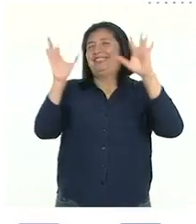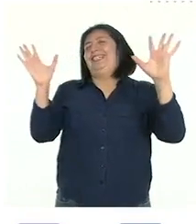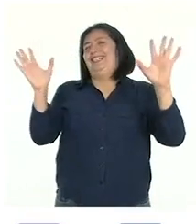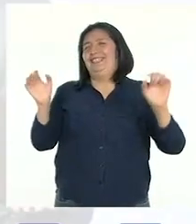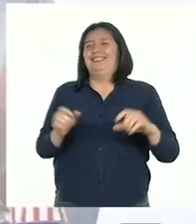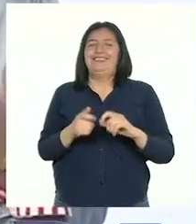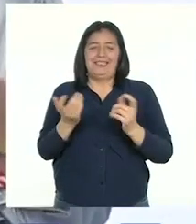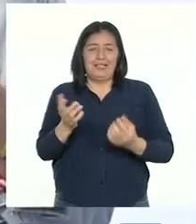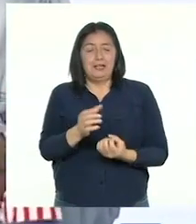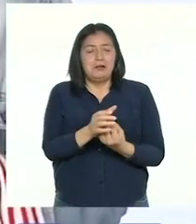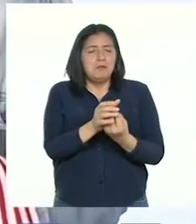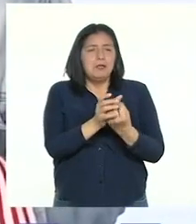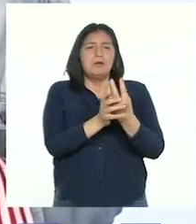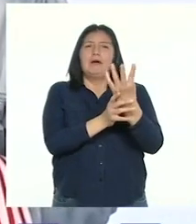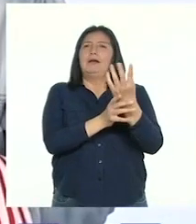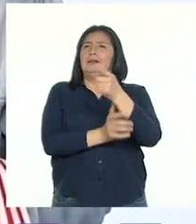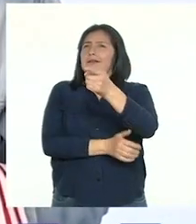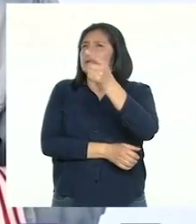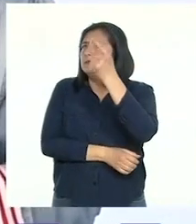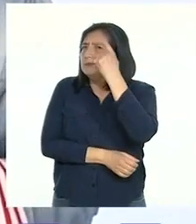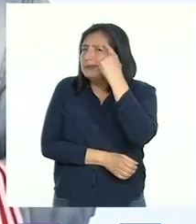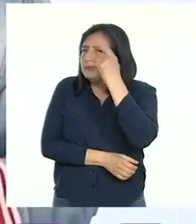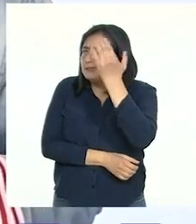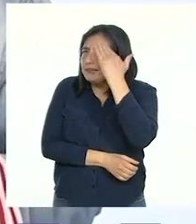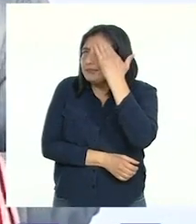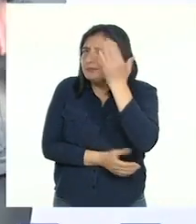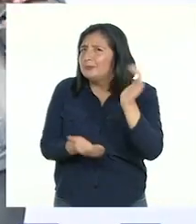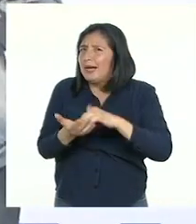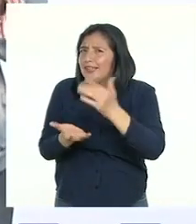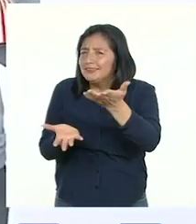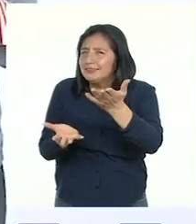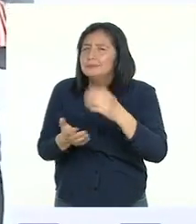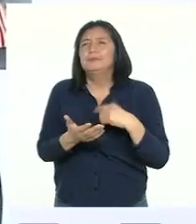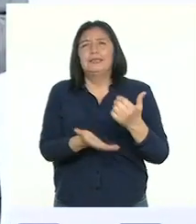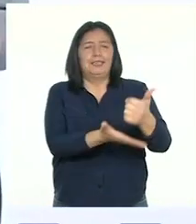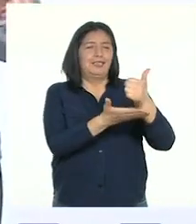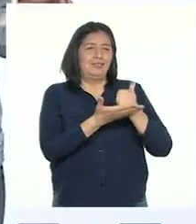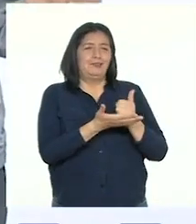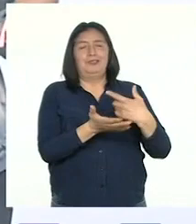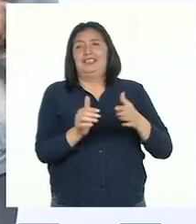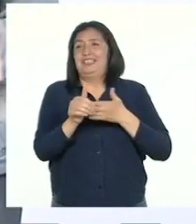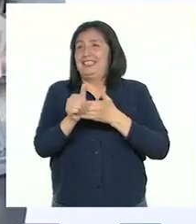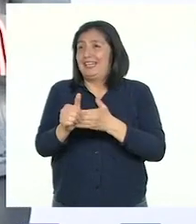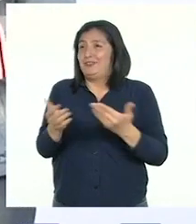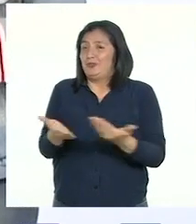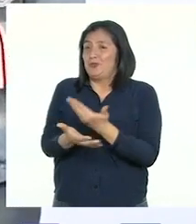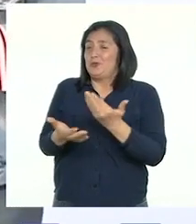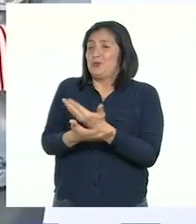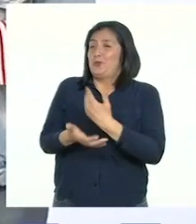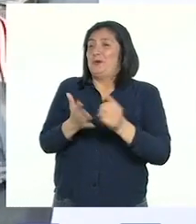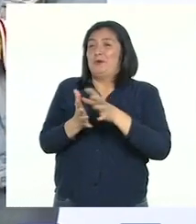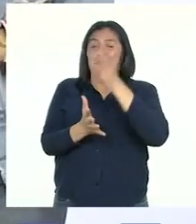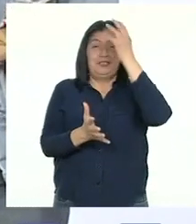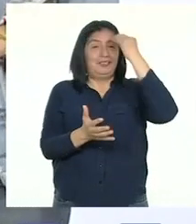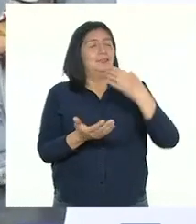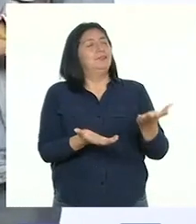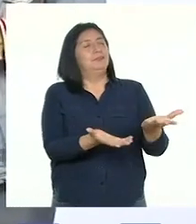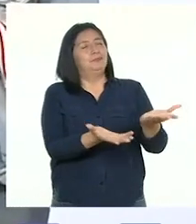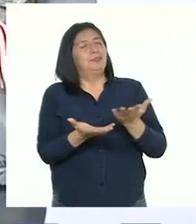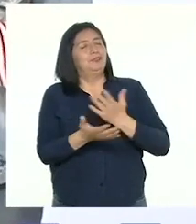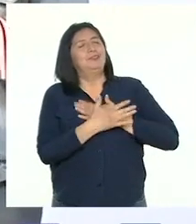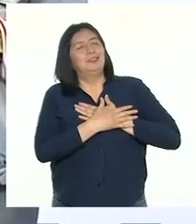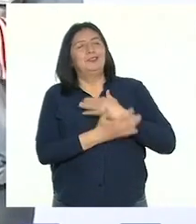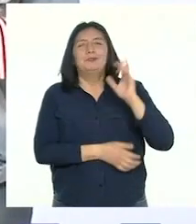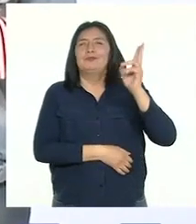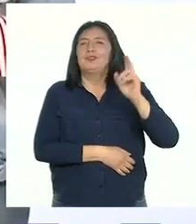primavera. ¿Qué les parece si conocemos más de ella? Para ayudarnos y guiarnos en esta nueva aventura, hemos invitado a nuestro querido